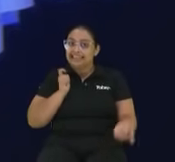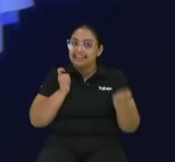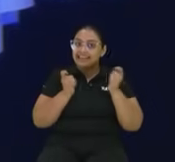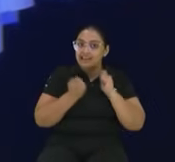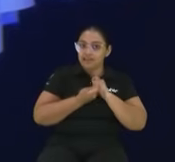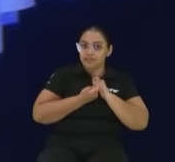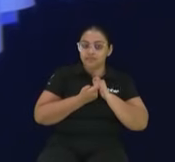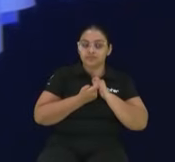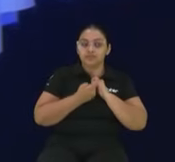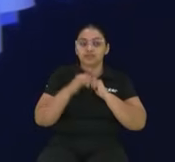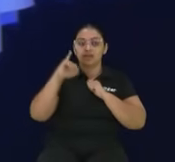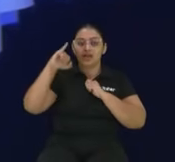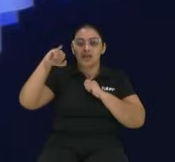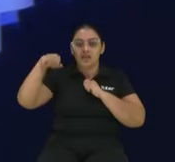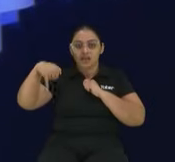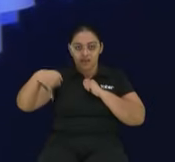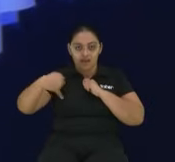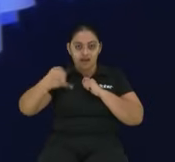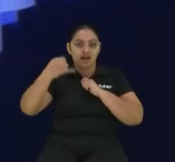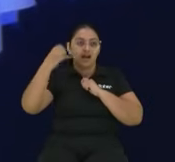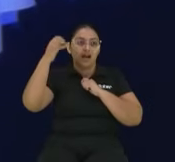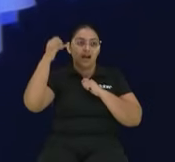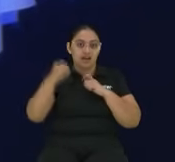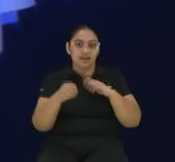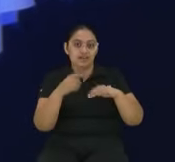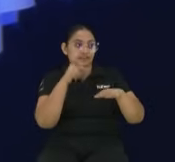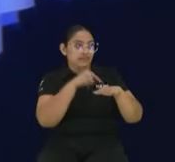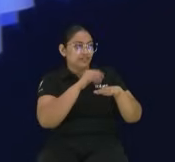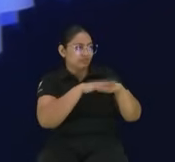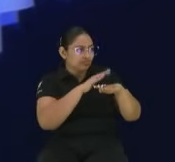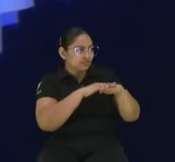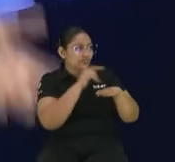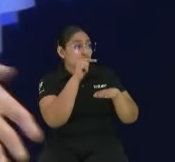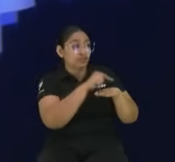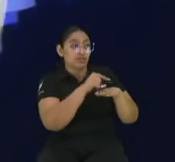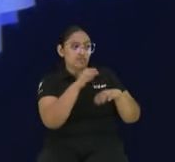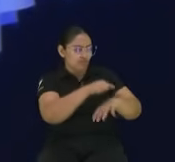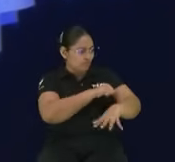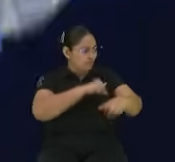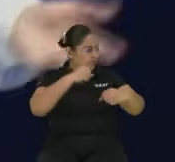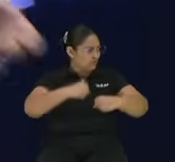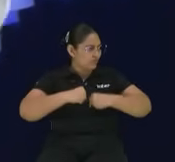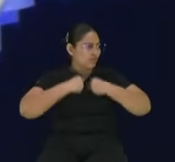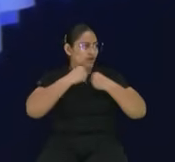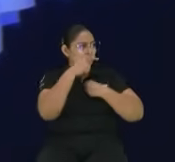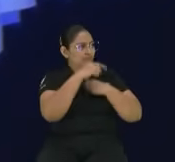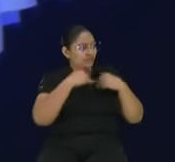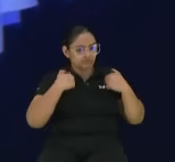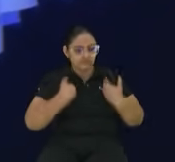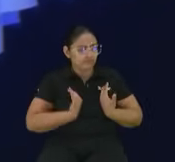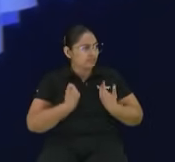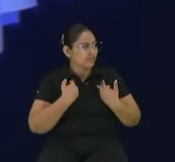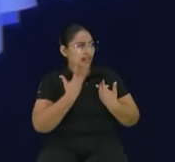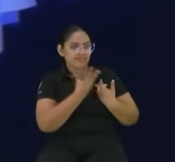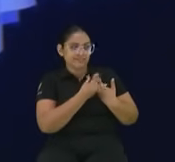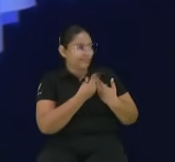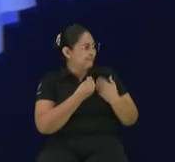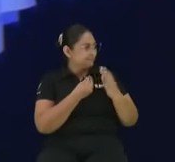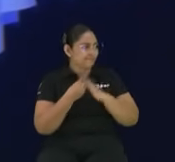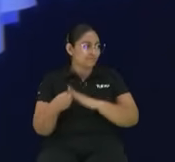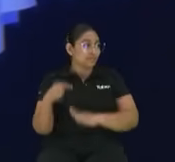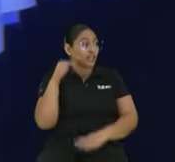que te mando que te esfuerces y seas valiente no temas ni desmayes siga porque tú